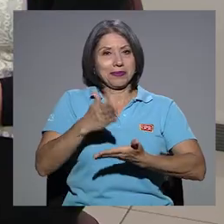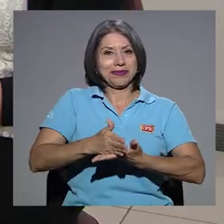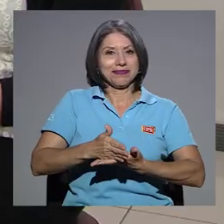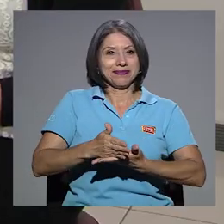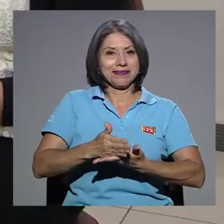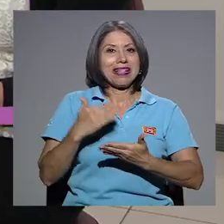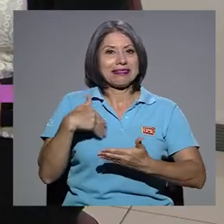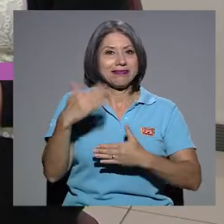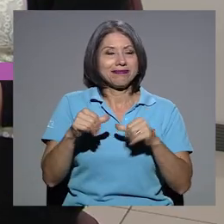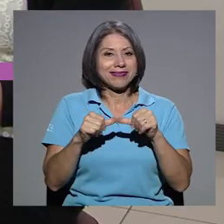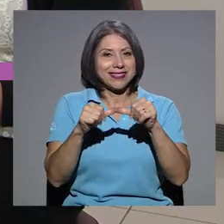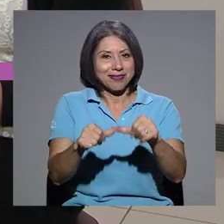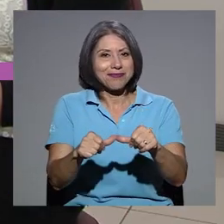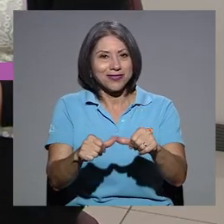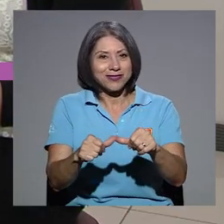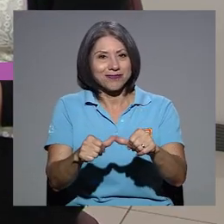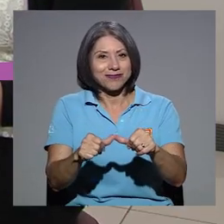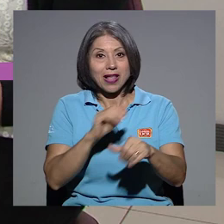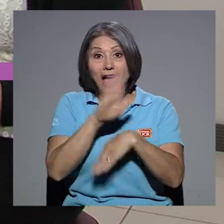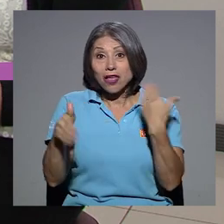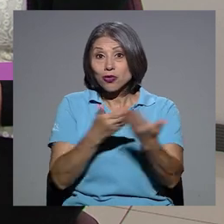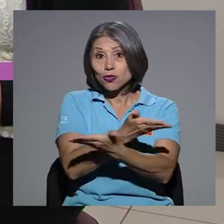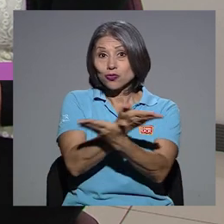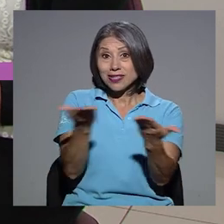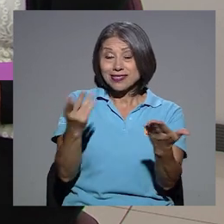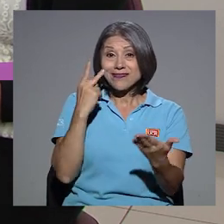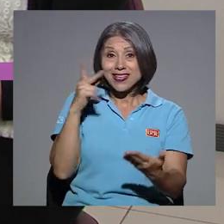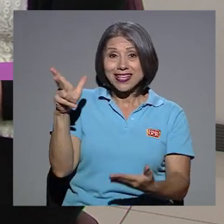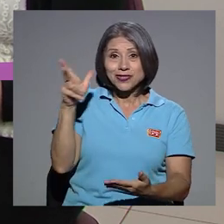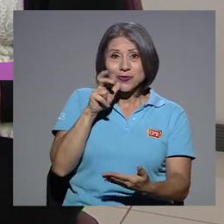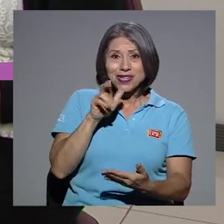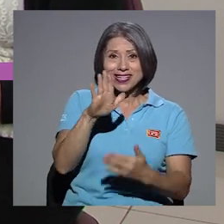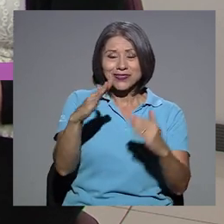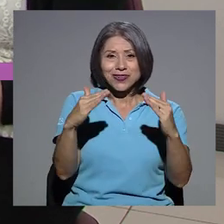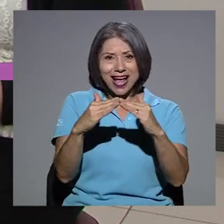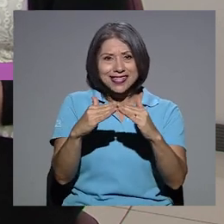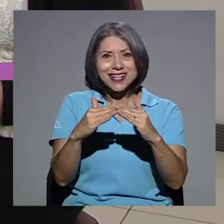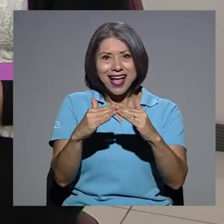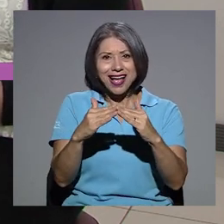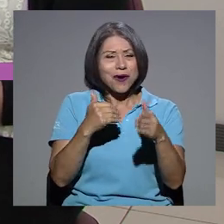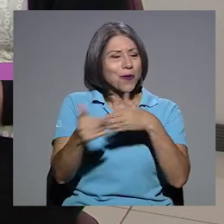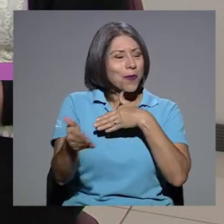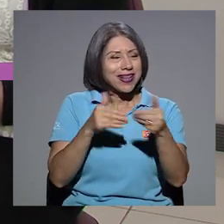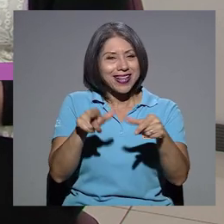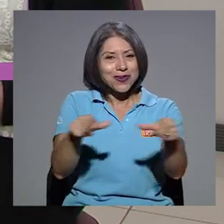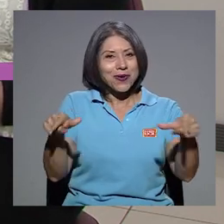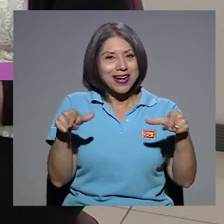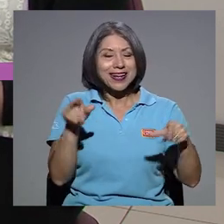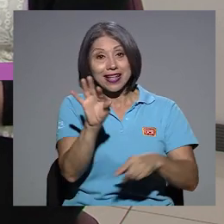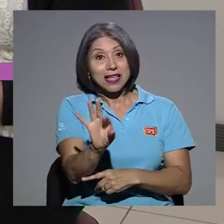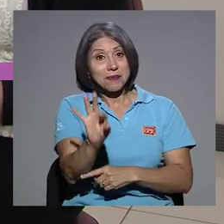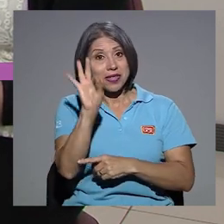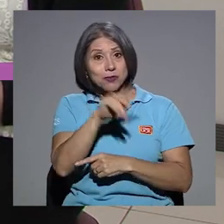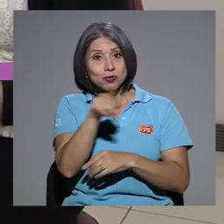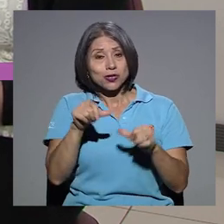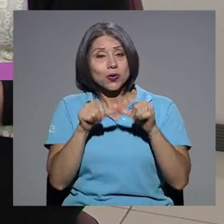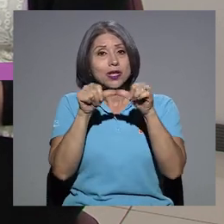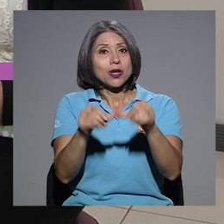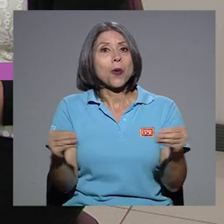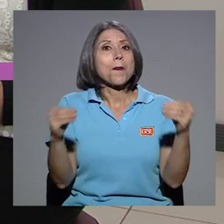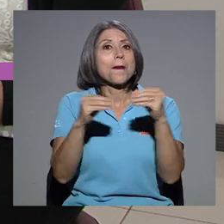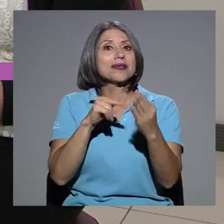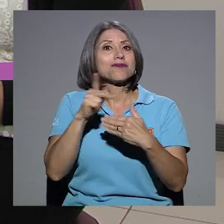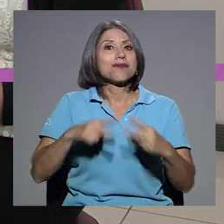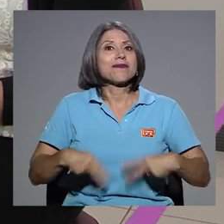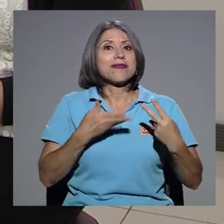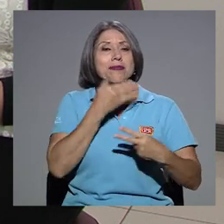pausa. Entonces okay. Ya casi regresamos. A todos los que nos ven y nos escuchan desde su casa o desde cualquier otro lugar, los invitamos a que continúen con